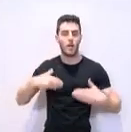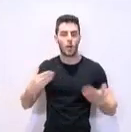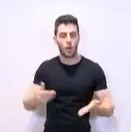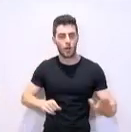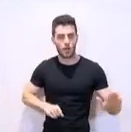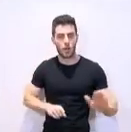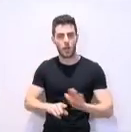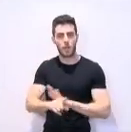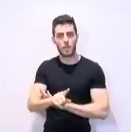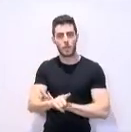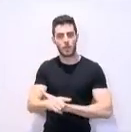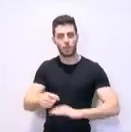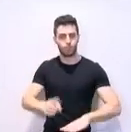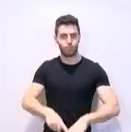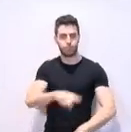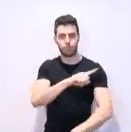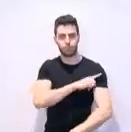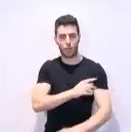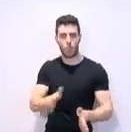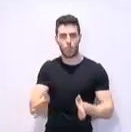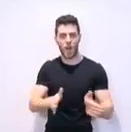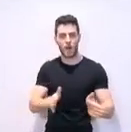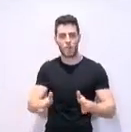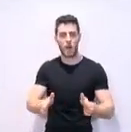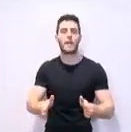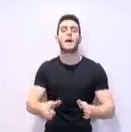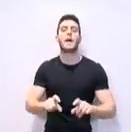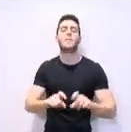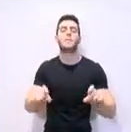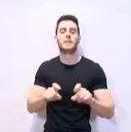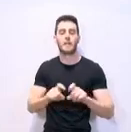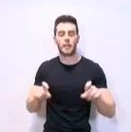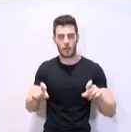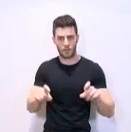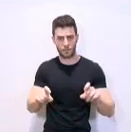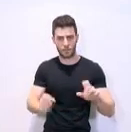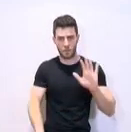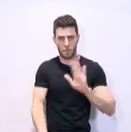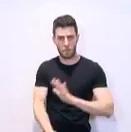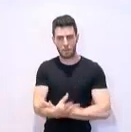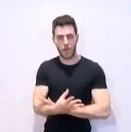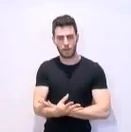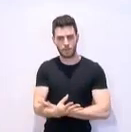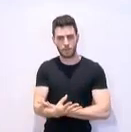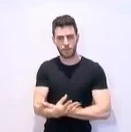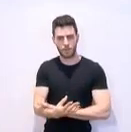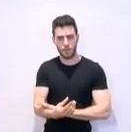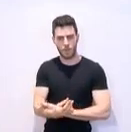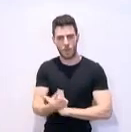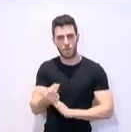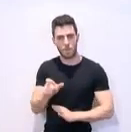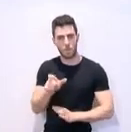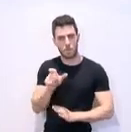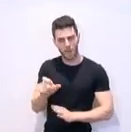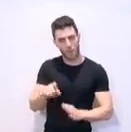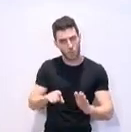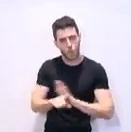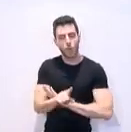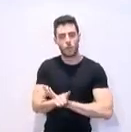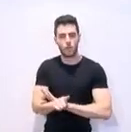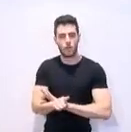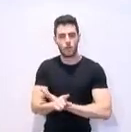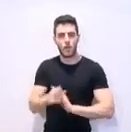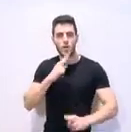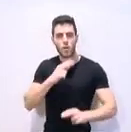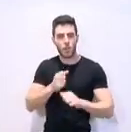crecimiento desmedido de los márgenes empresariales la que genera realmente esa inflación. A este fenómeno lo han